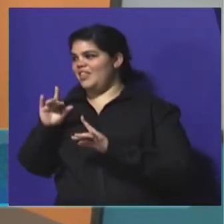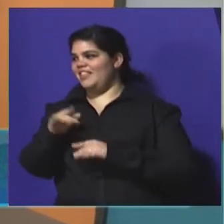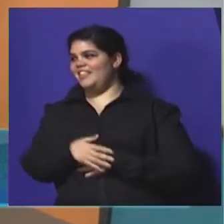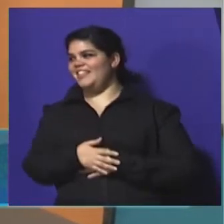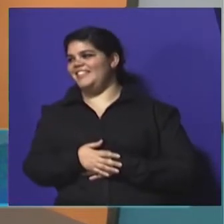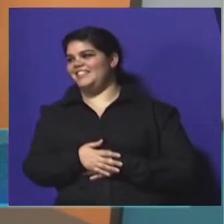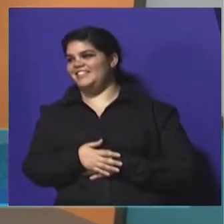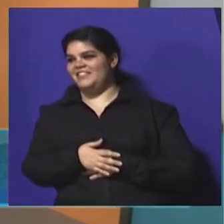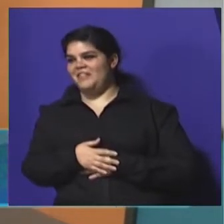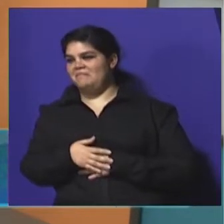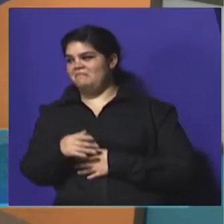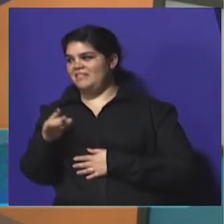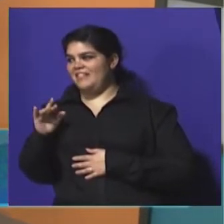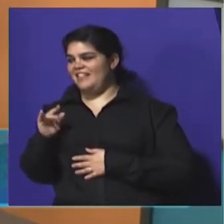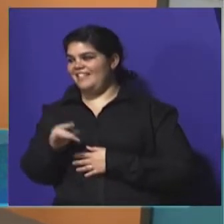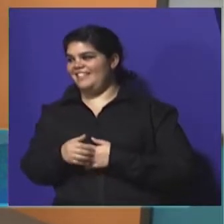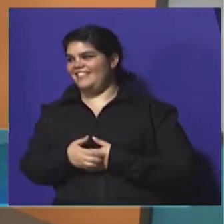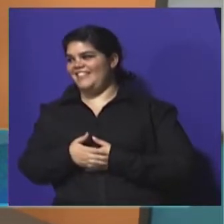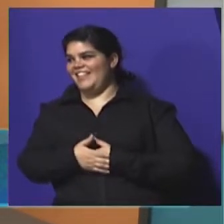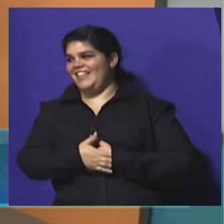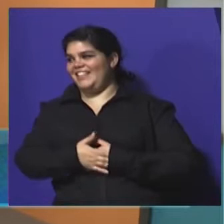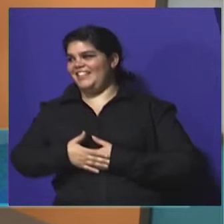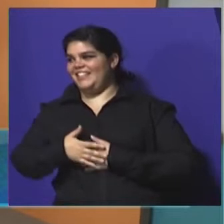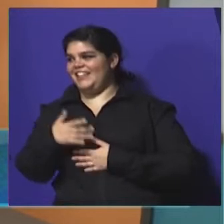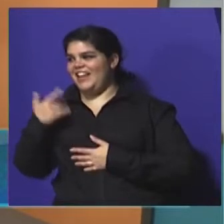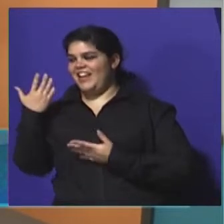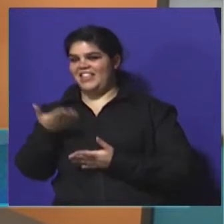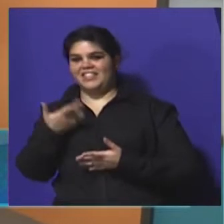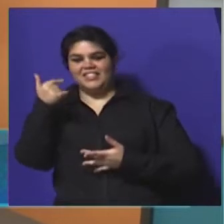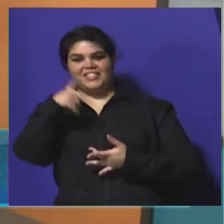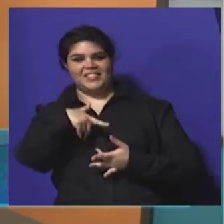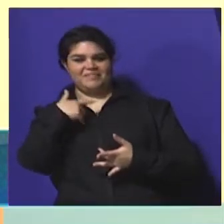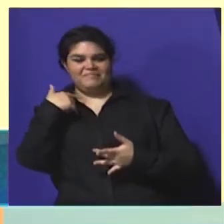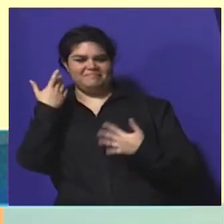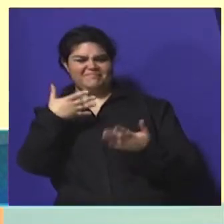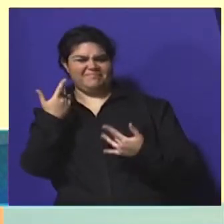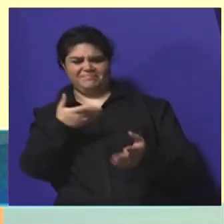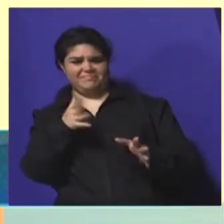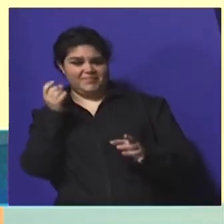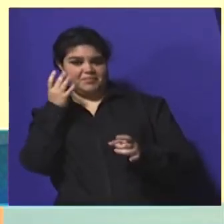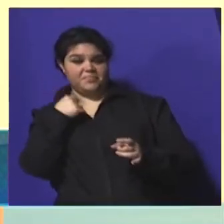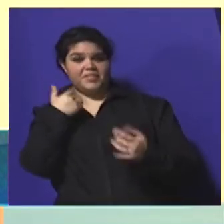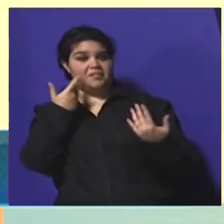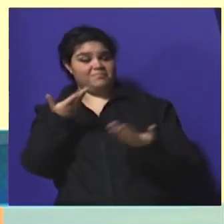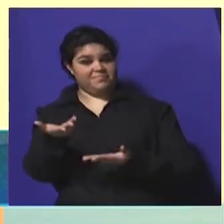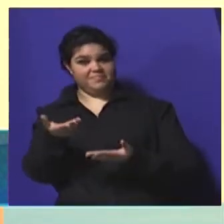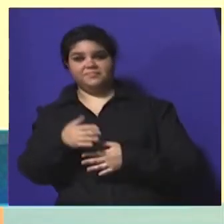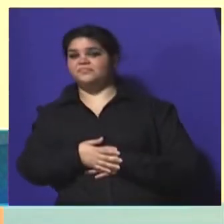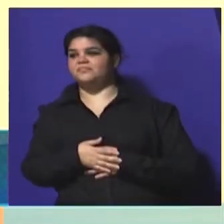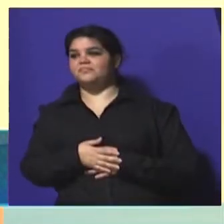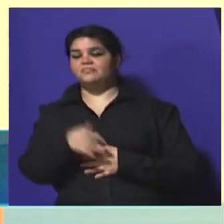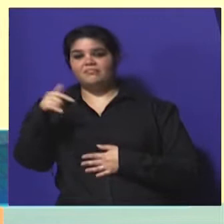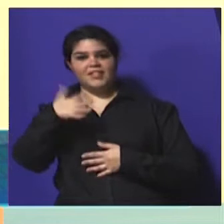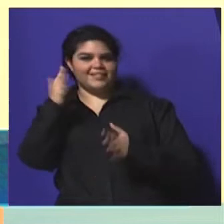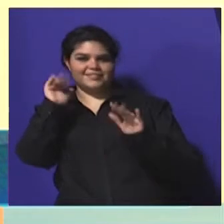está en mal dicho exactamente existe el triatleta gastón adelante todo suyo que está bueno ya lo sabía saludo vamos